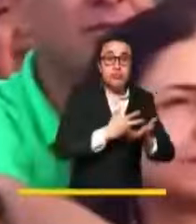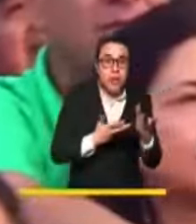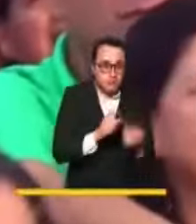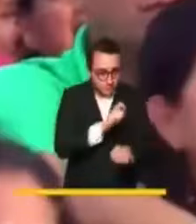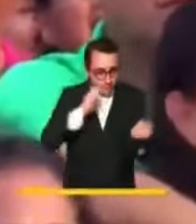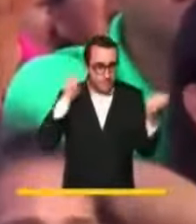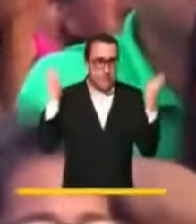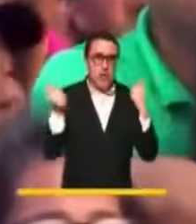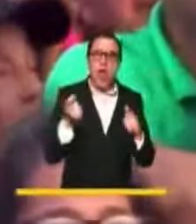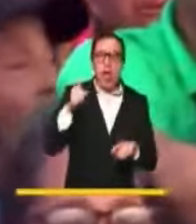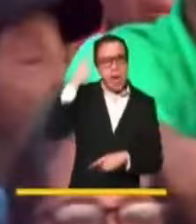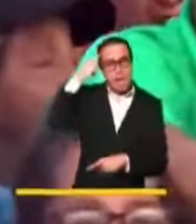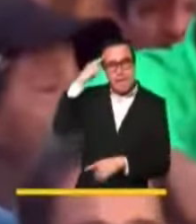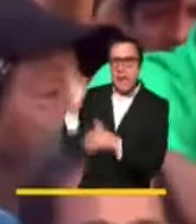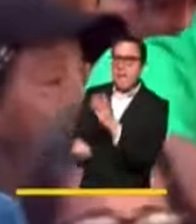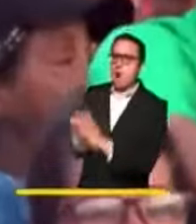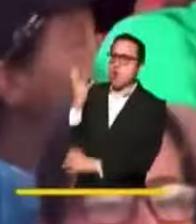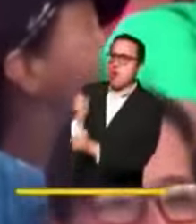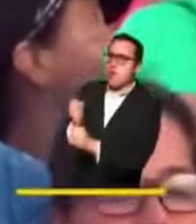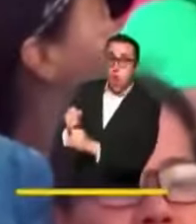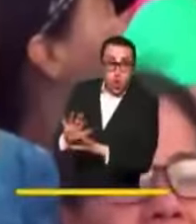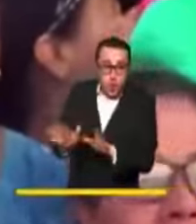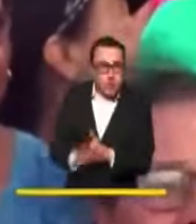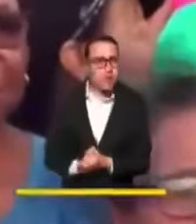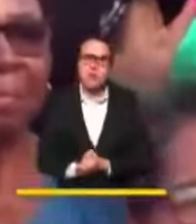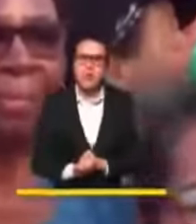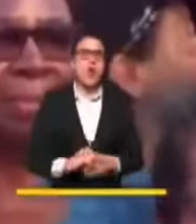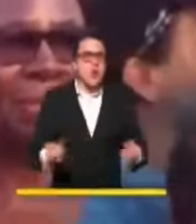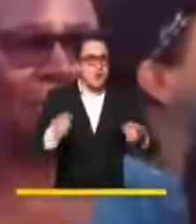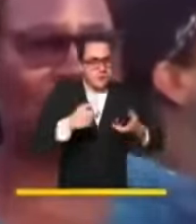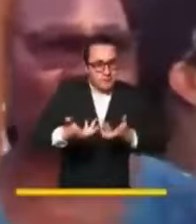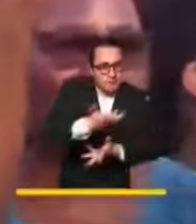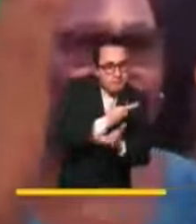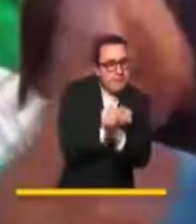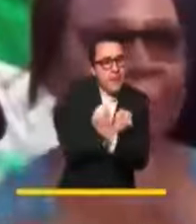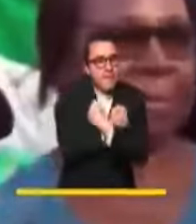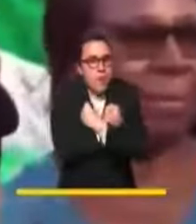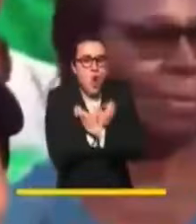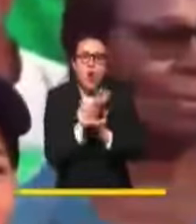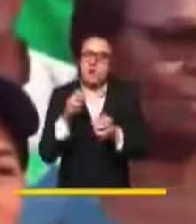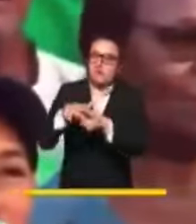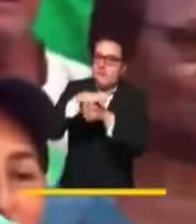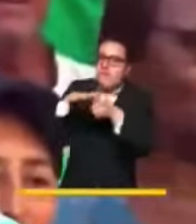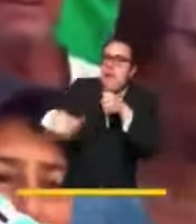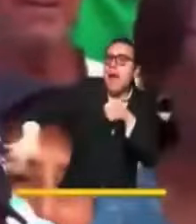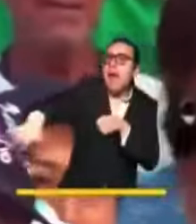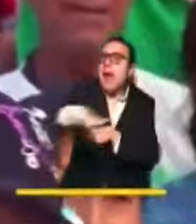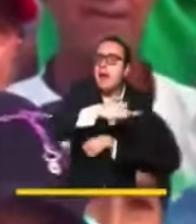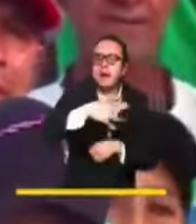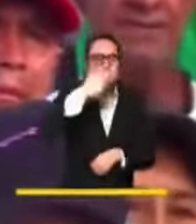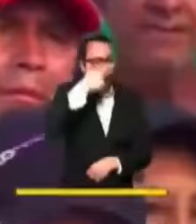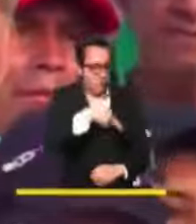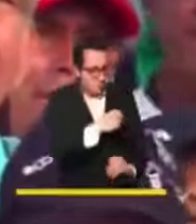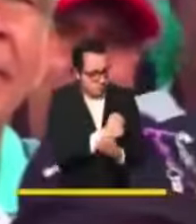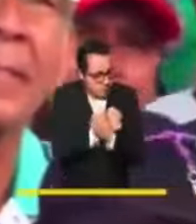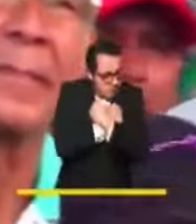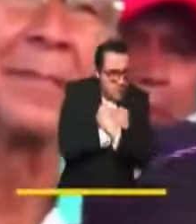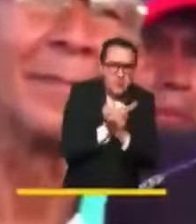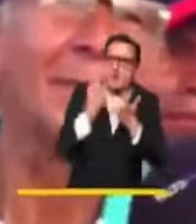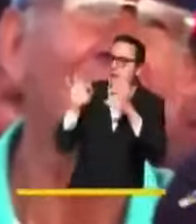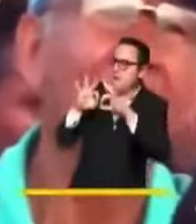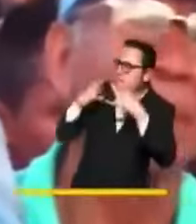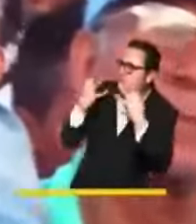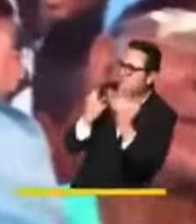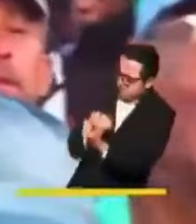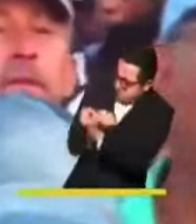las IPS, las EPS, los pacientes? Un millón de veces pidieron, siéntese con estos actores